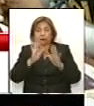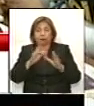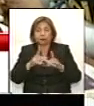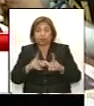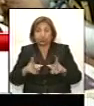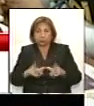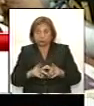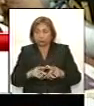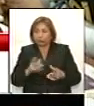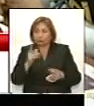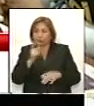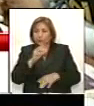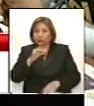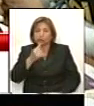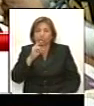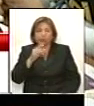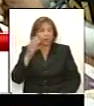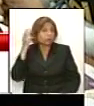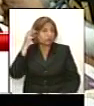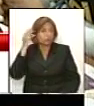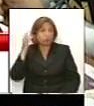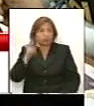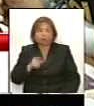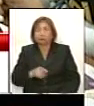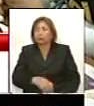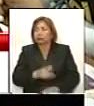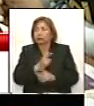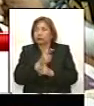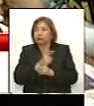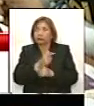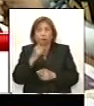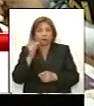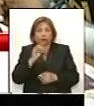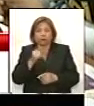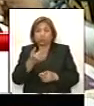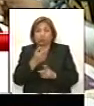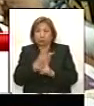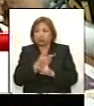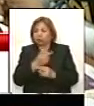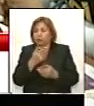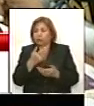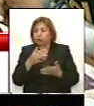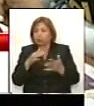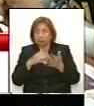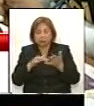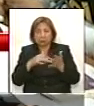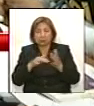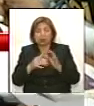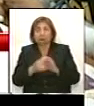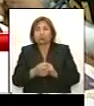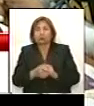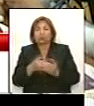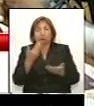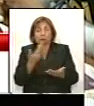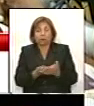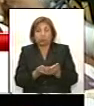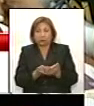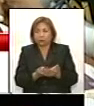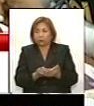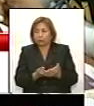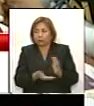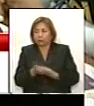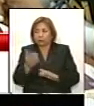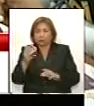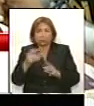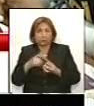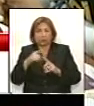jurisdicción, Caja de Agua, en San Juan del Urigancho, y obviamente le dijeron lo mismo, que vaya a alta tecnología. Entonces, cuando ella llegó al y fue a alta